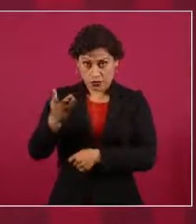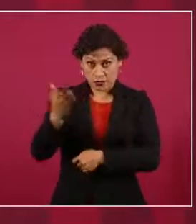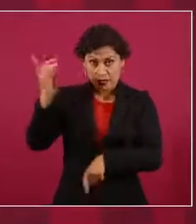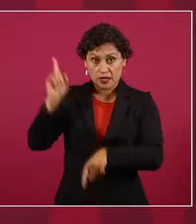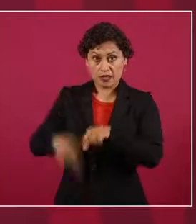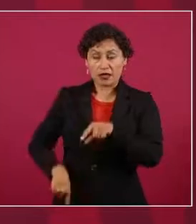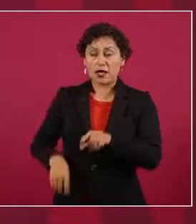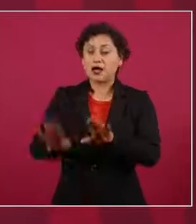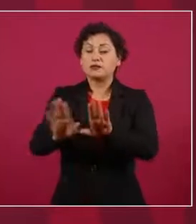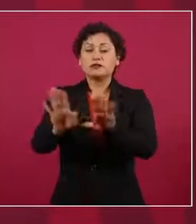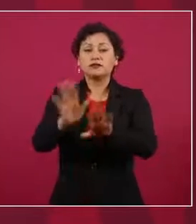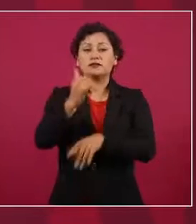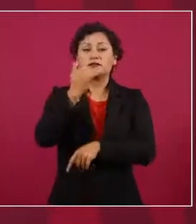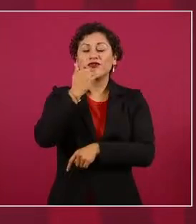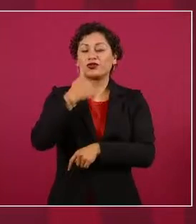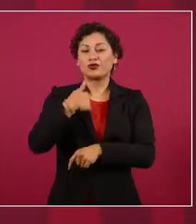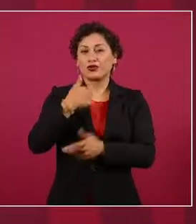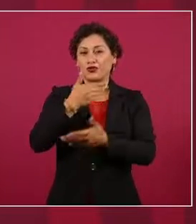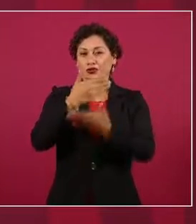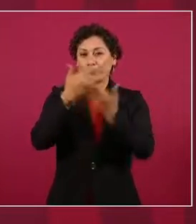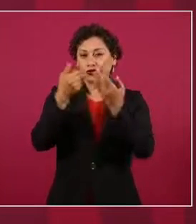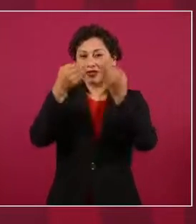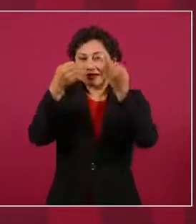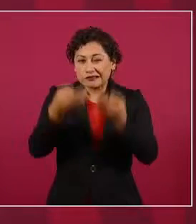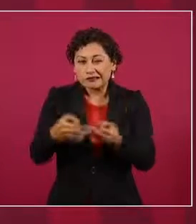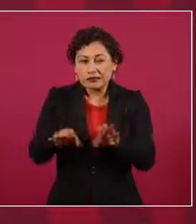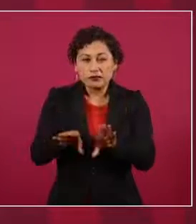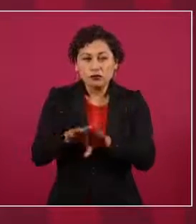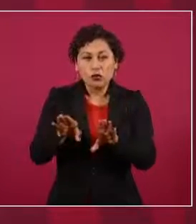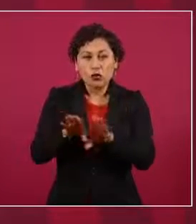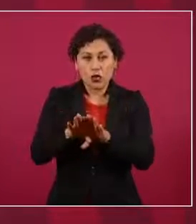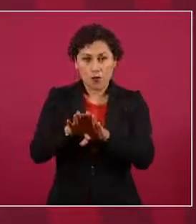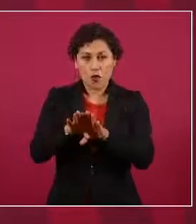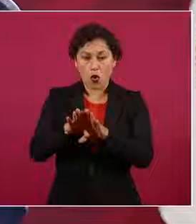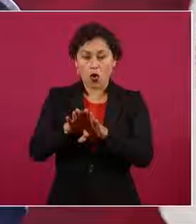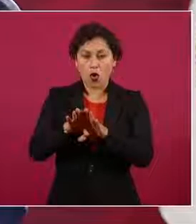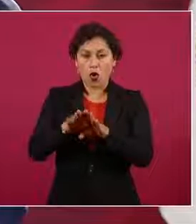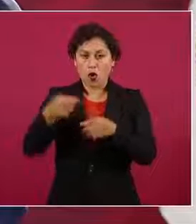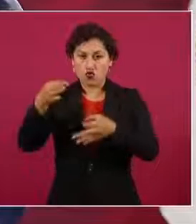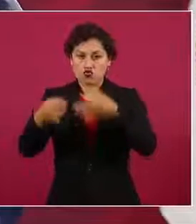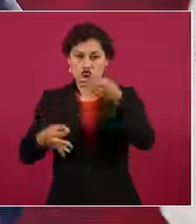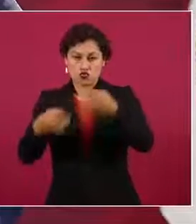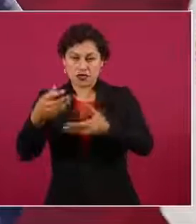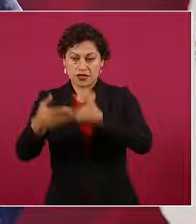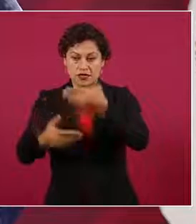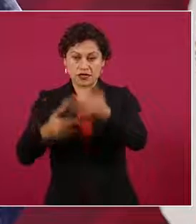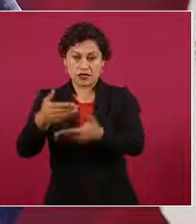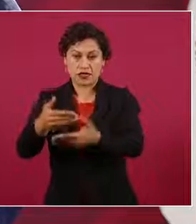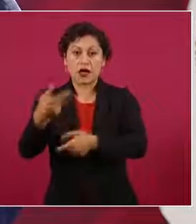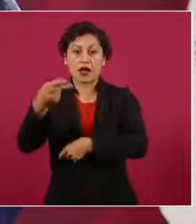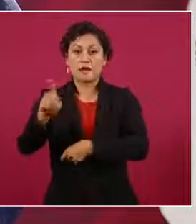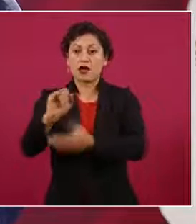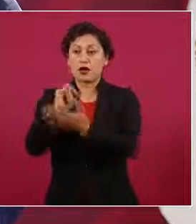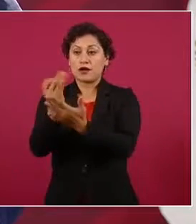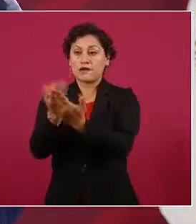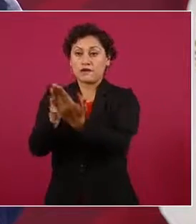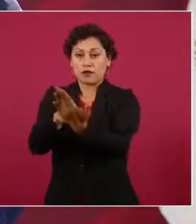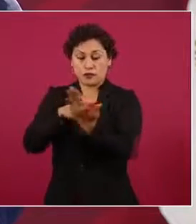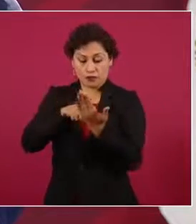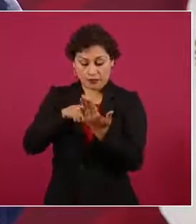jurídica, pero el informe que me presentaron sobre su estado de salud, sí,